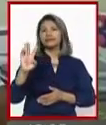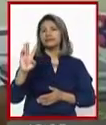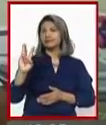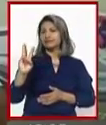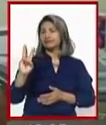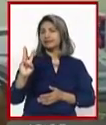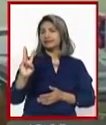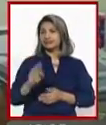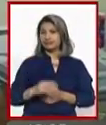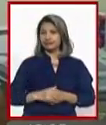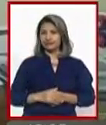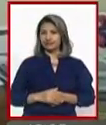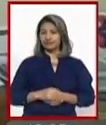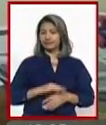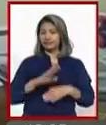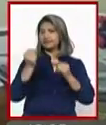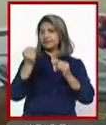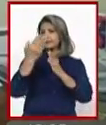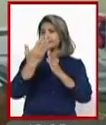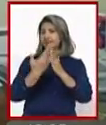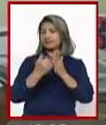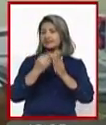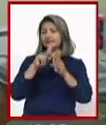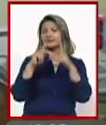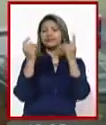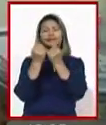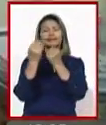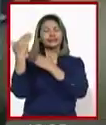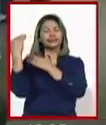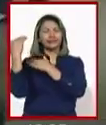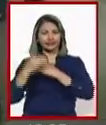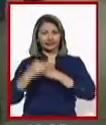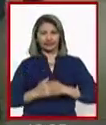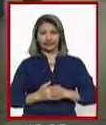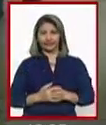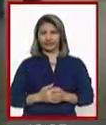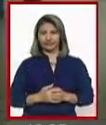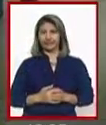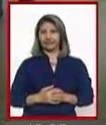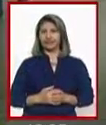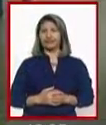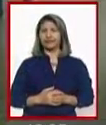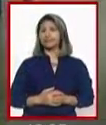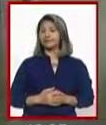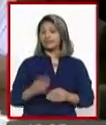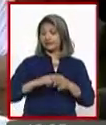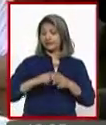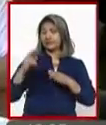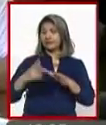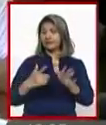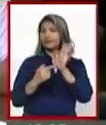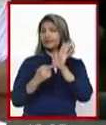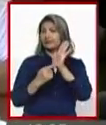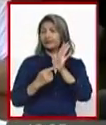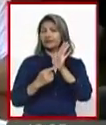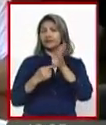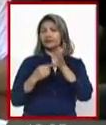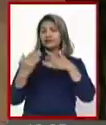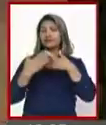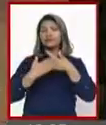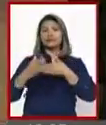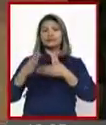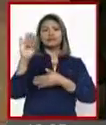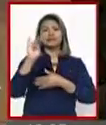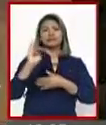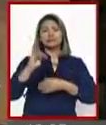3.456 postulantes en lo que corresponde al departamento de Santa Cruz. Los resultados se conocerán a partir del